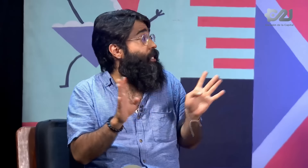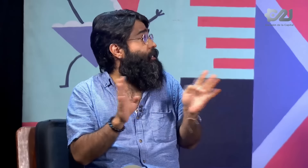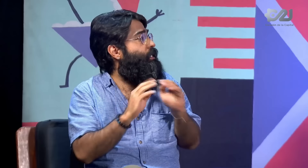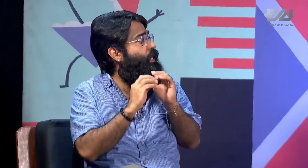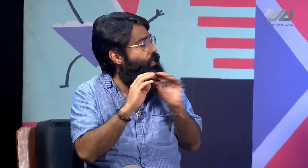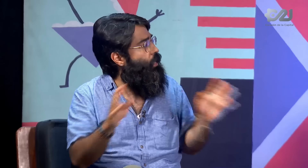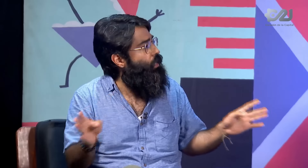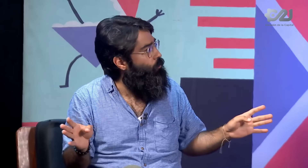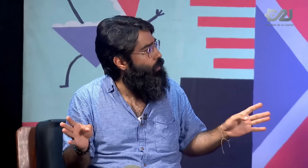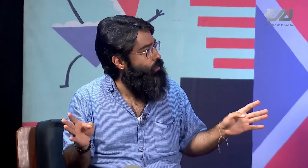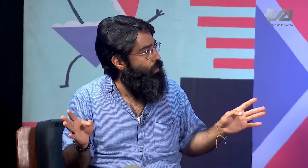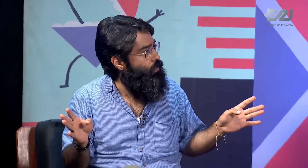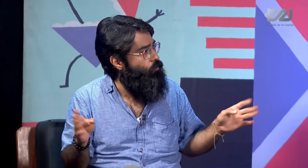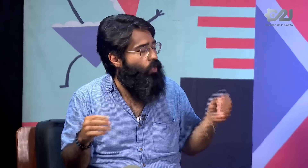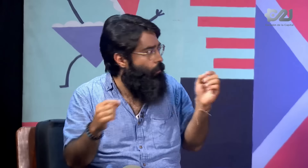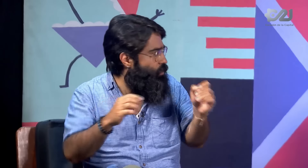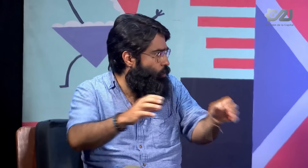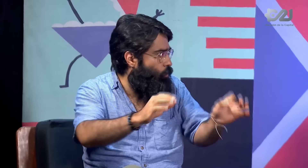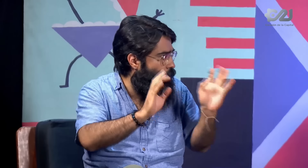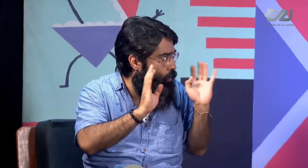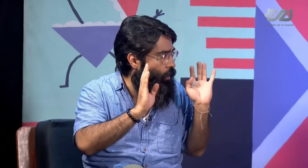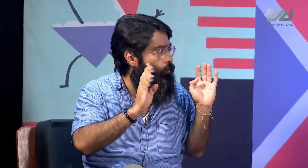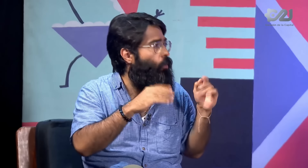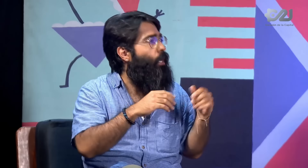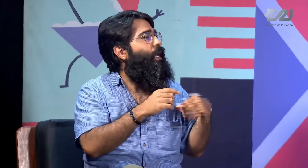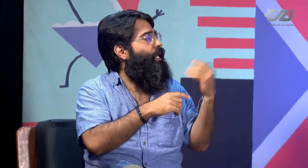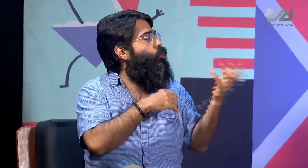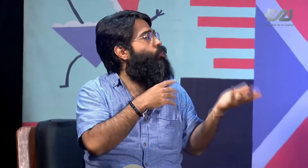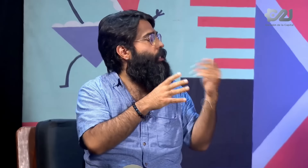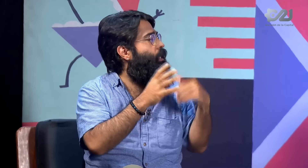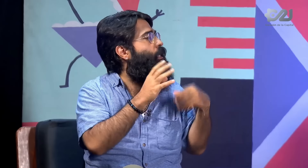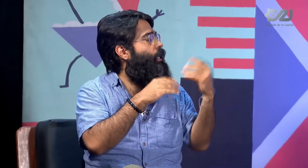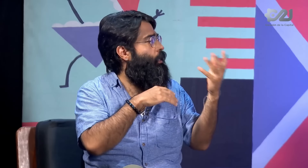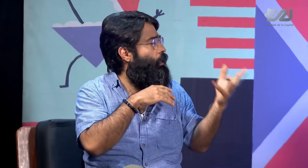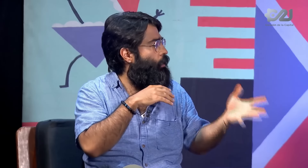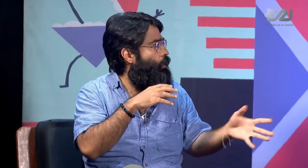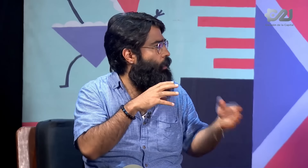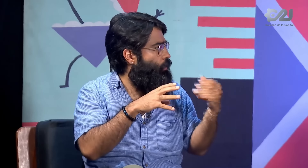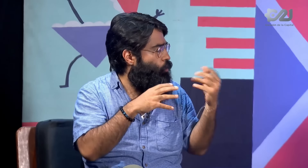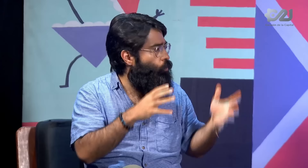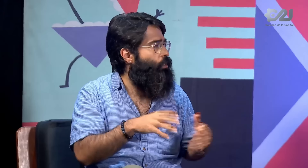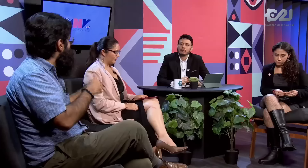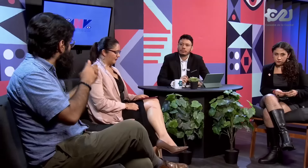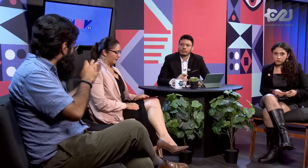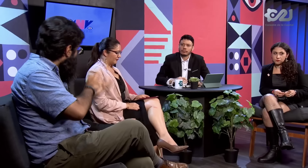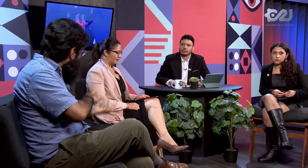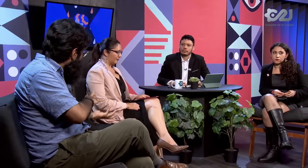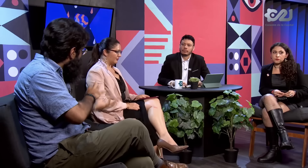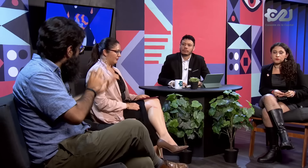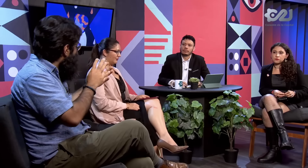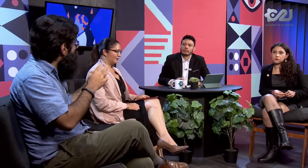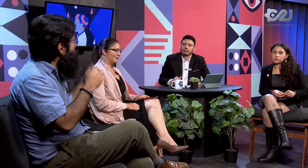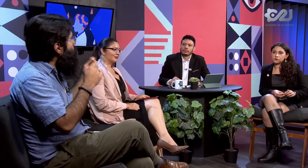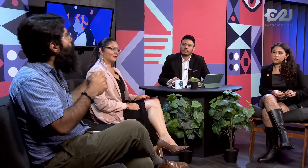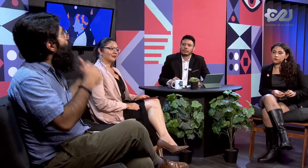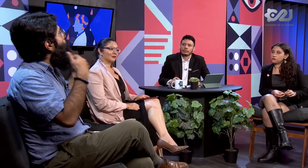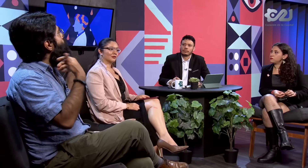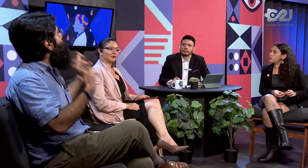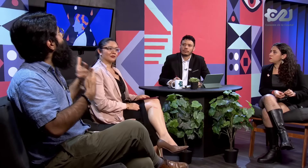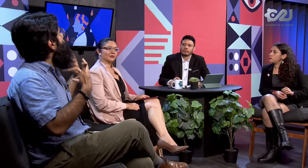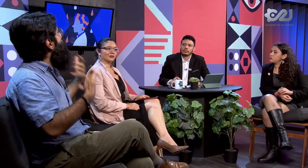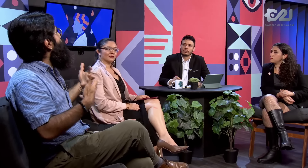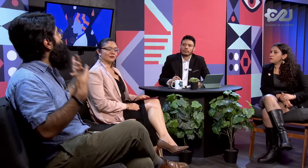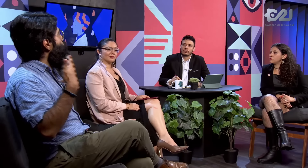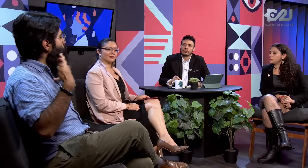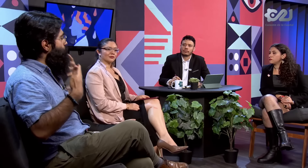y nadie hace nada y a nadie le parece rarísimo. Nada más por poner un ejemplo, que yo sé que las juntas no formaban parte del Poder Judicial, pero al